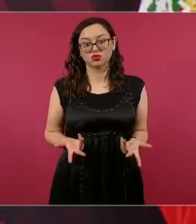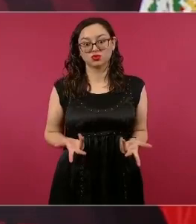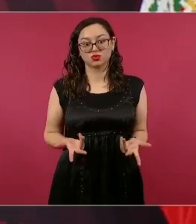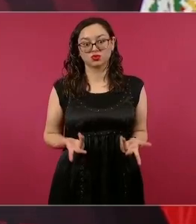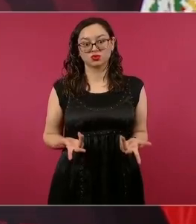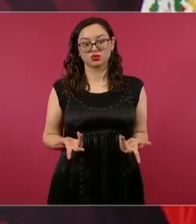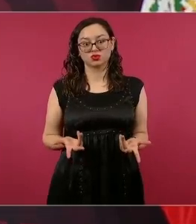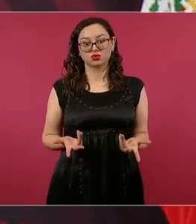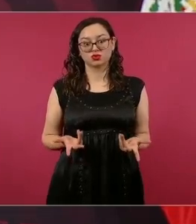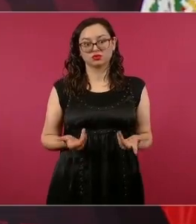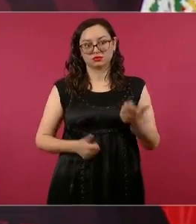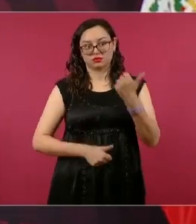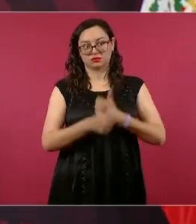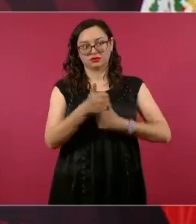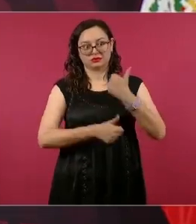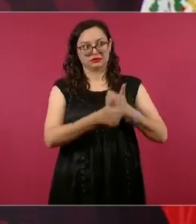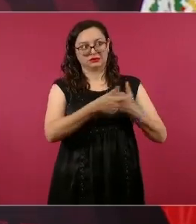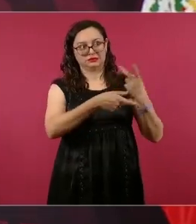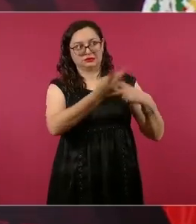les significaba competencia.